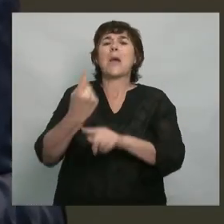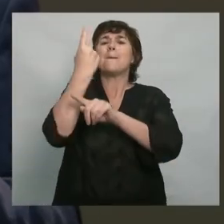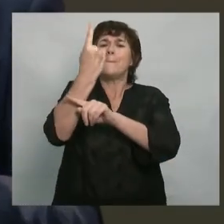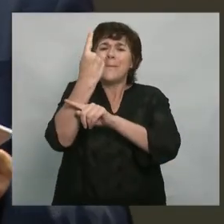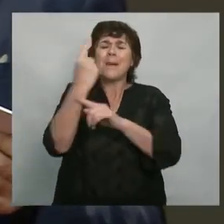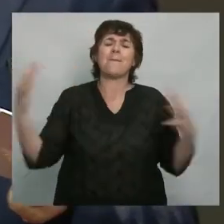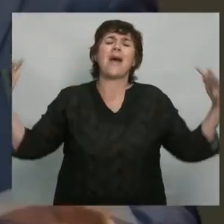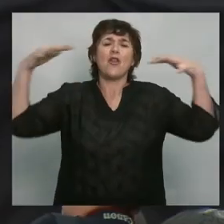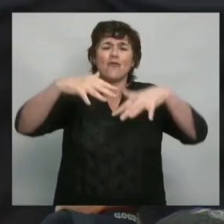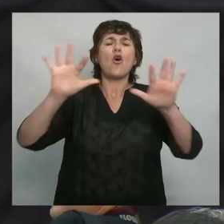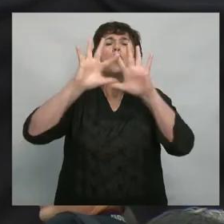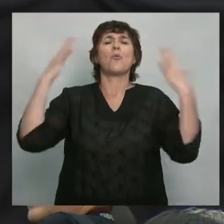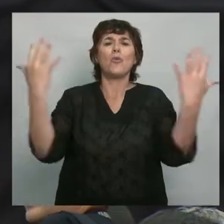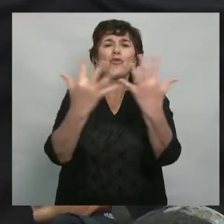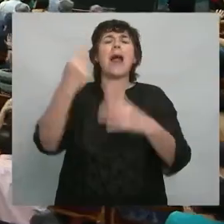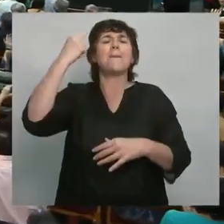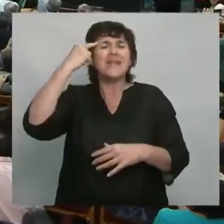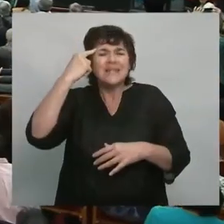del Pensamiento Crítico.